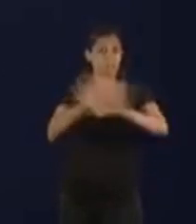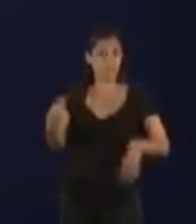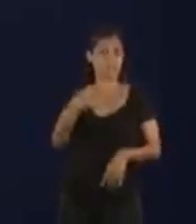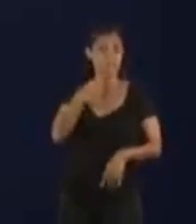momento